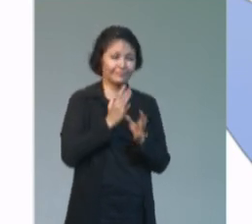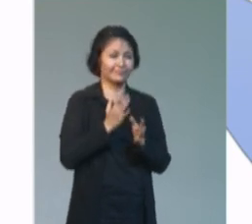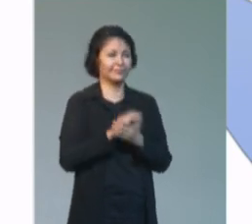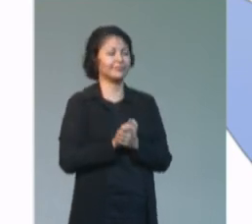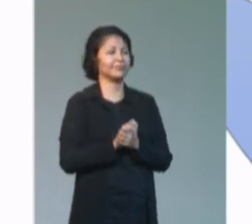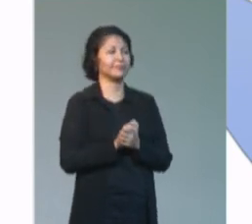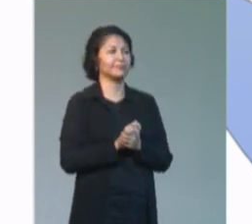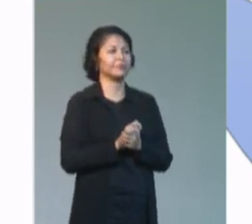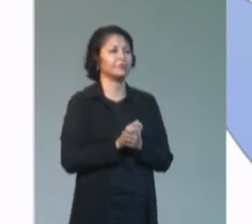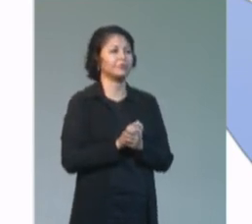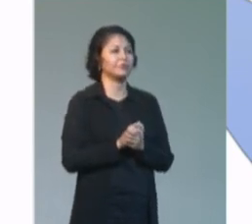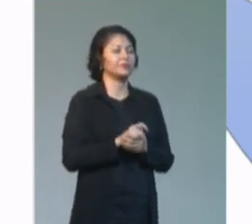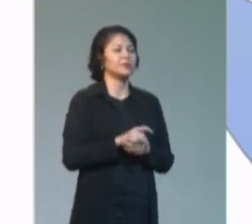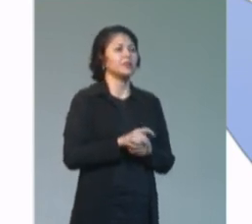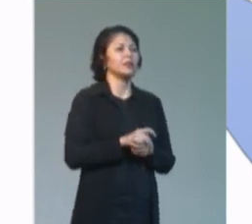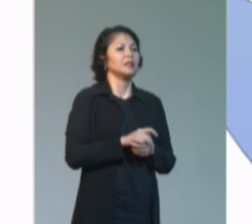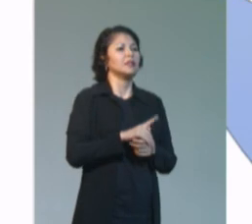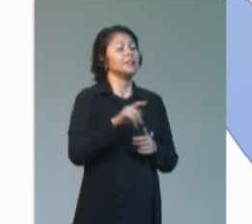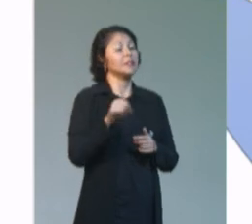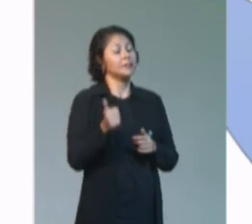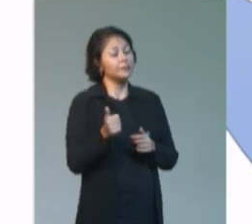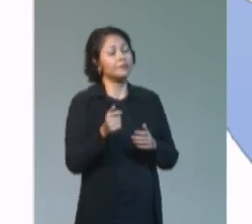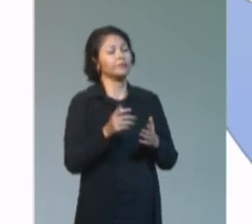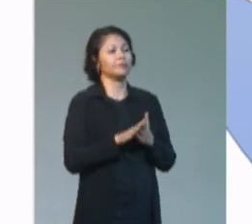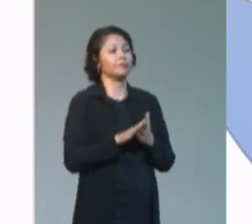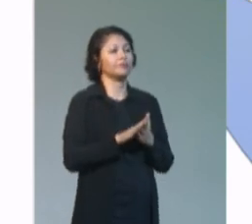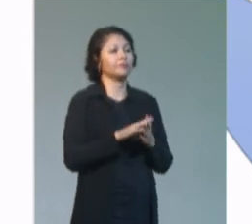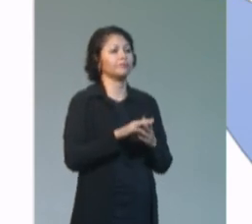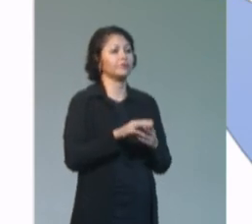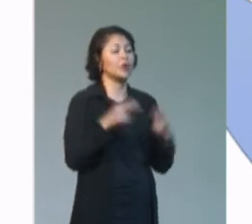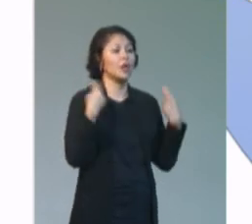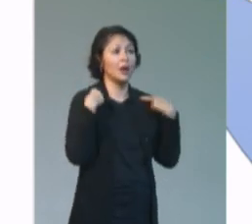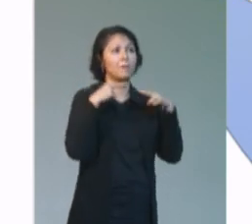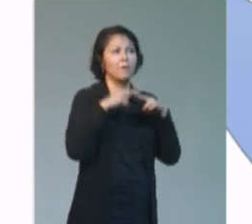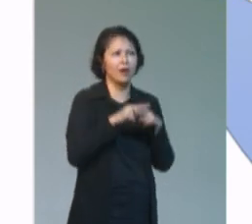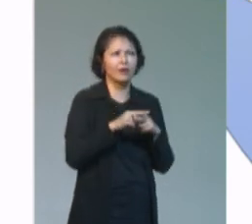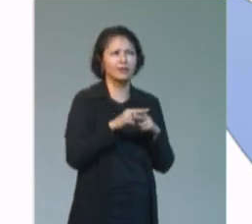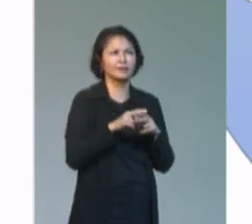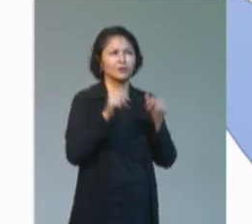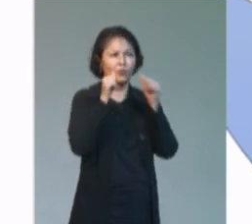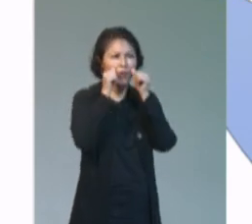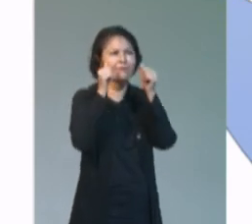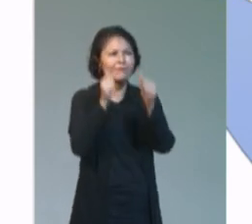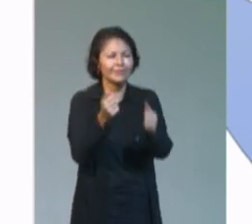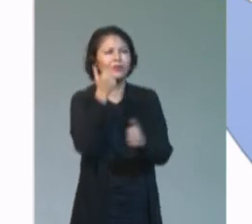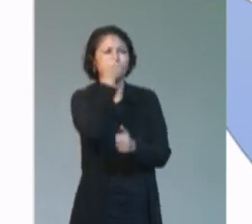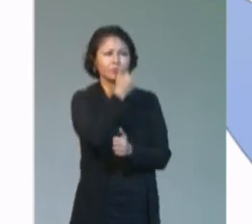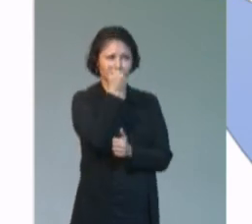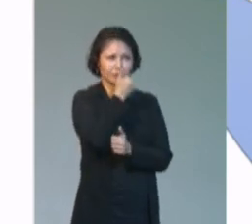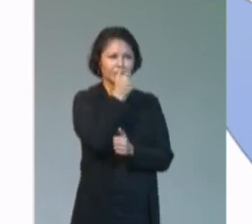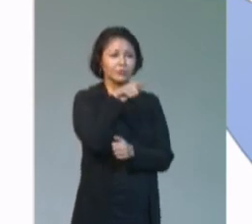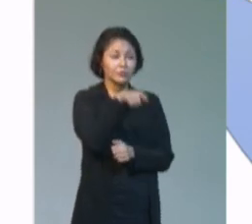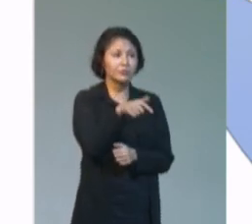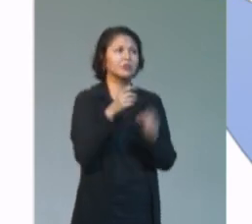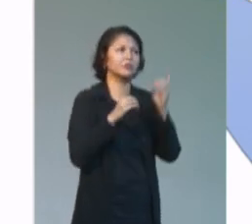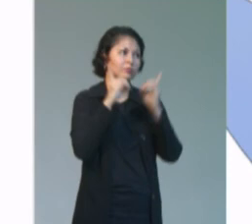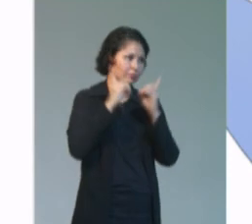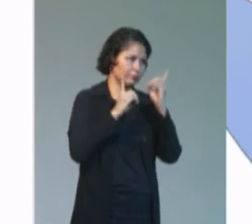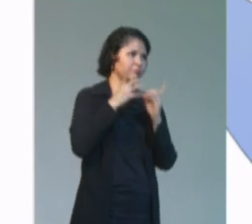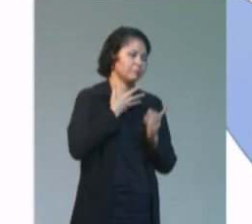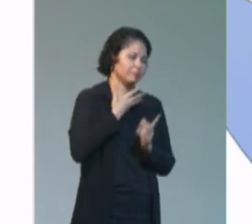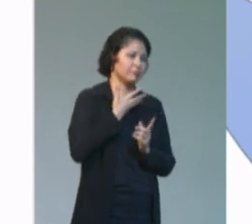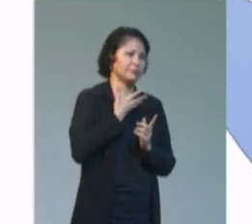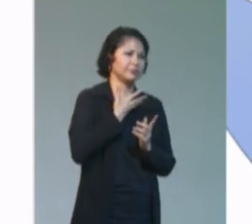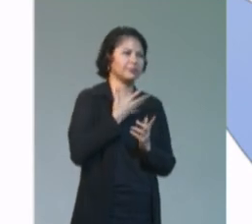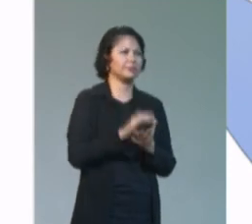cabo una de las variables más significativas que es la tutoría analizar cómo nos vamos a comunicar dentro de